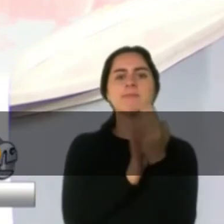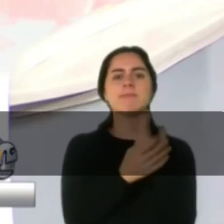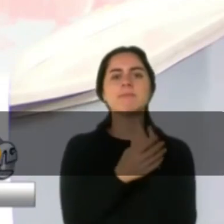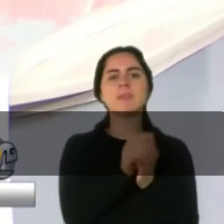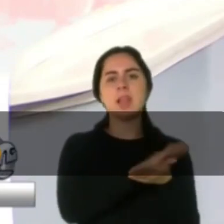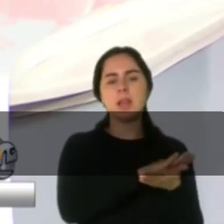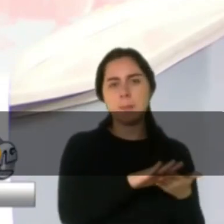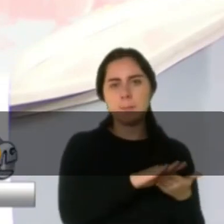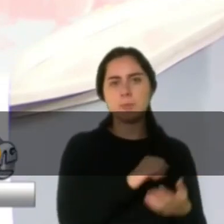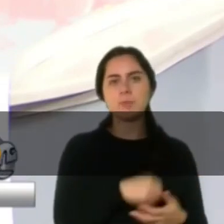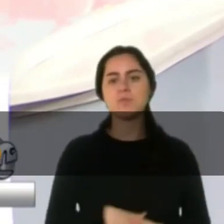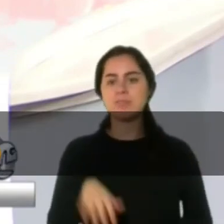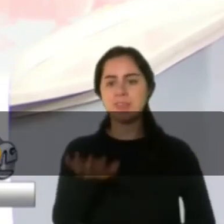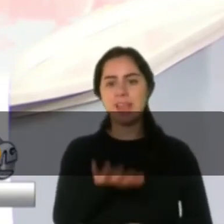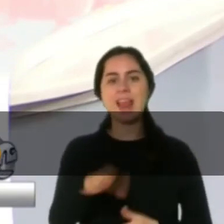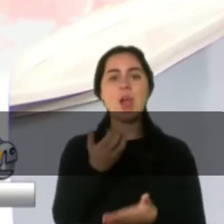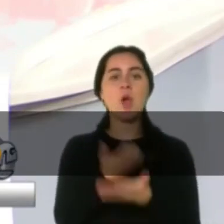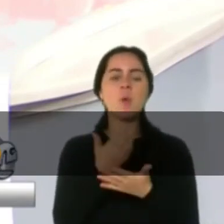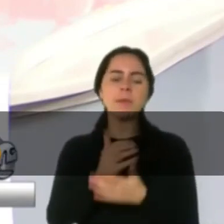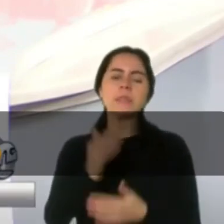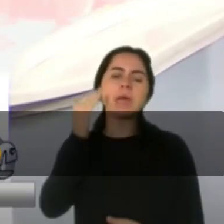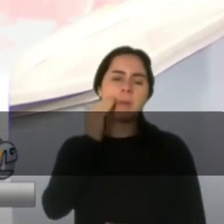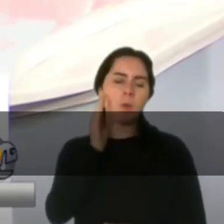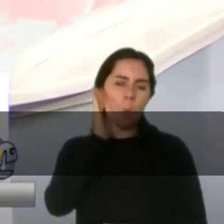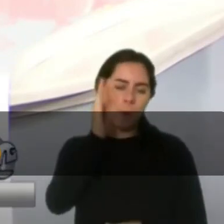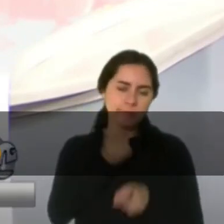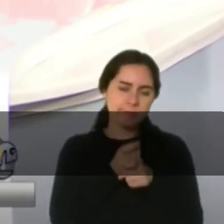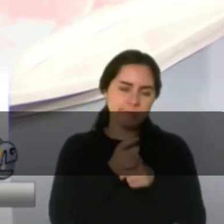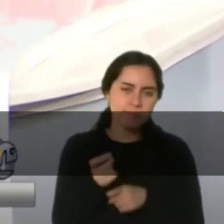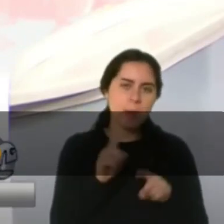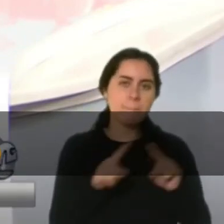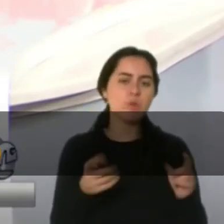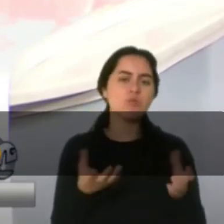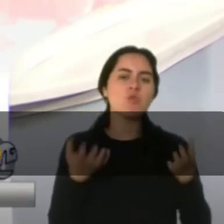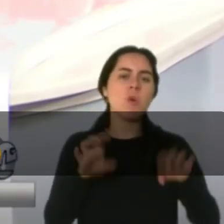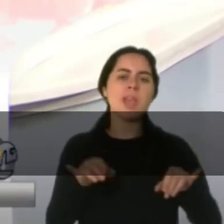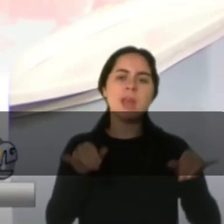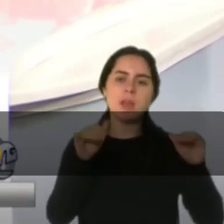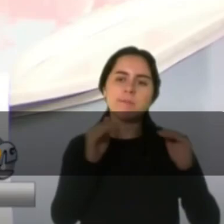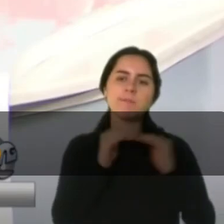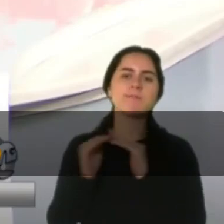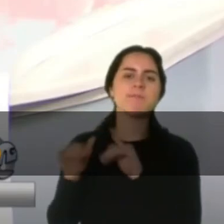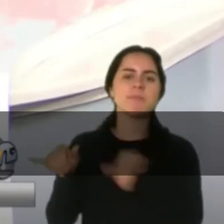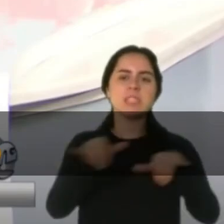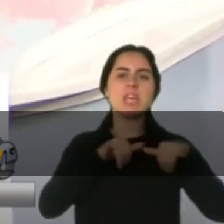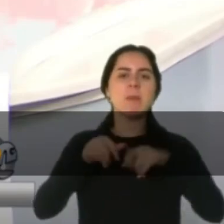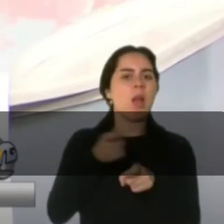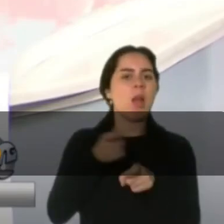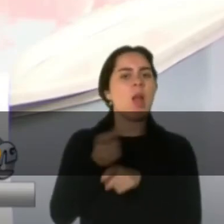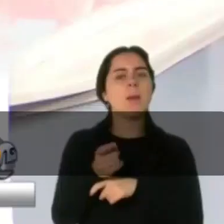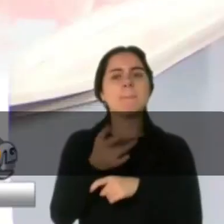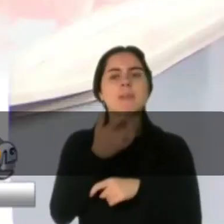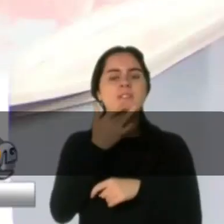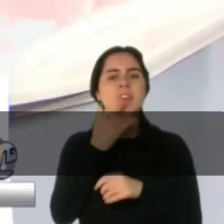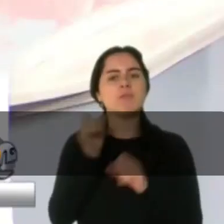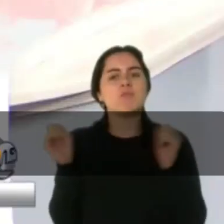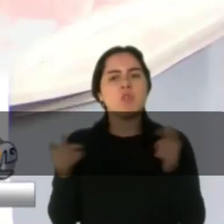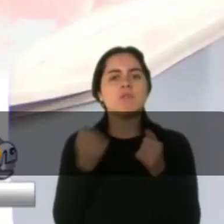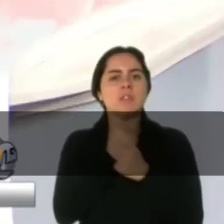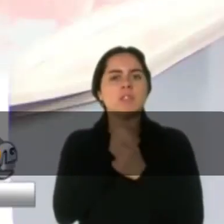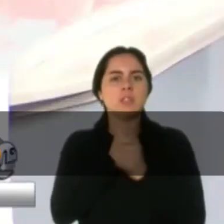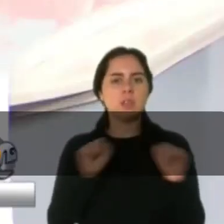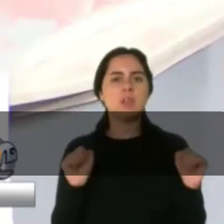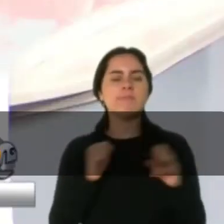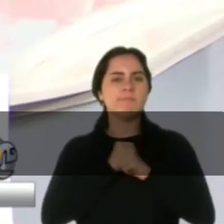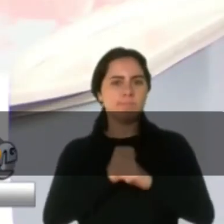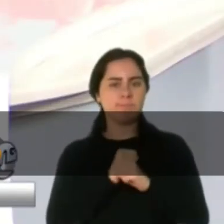sectores económicos que se verán afectados, pero no quiere que todos pues paguen justo por pecadores, así que por eso ha anunciado estas medidas en cuanto a este particular.